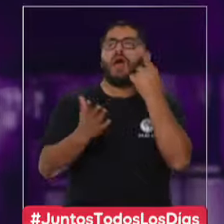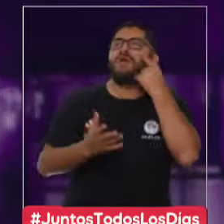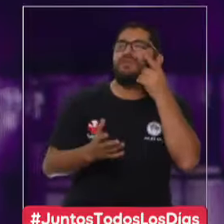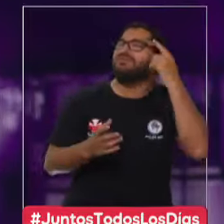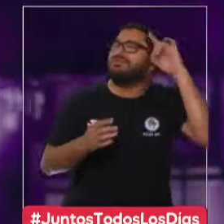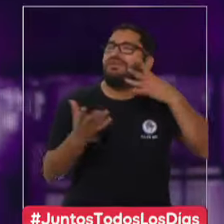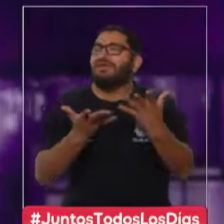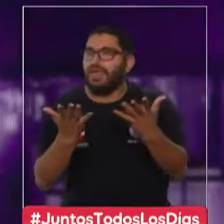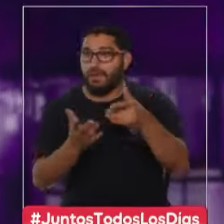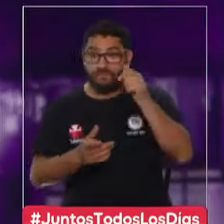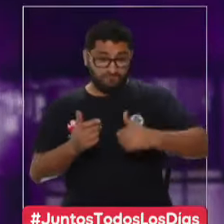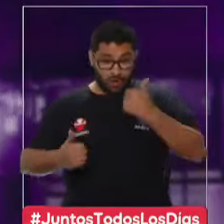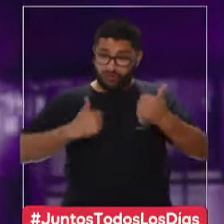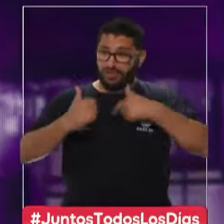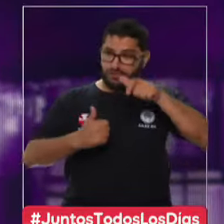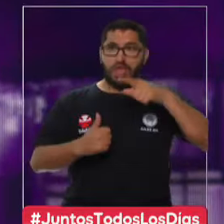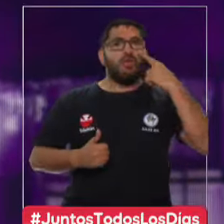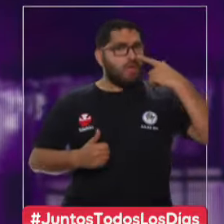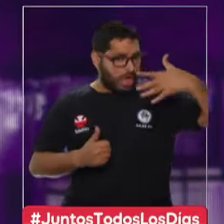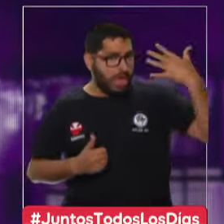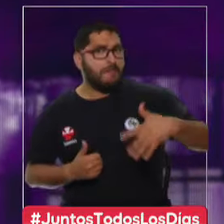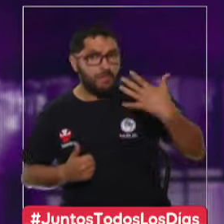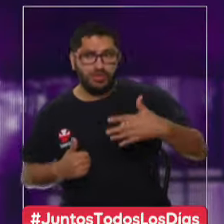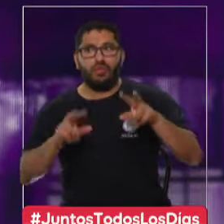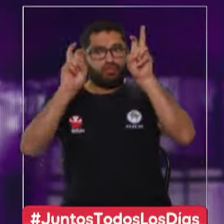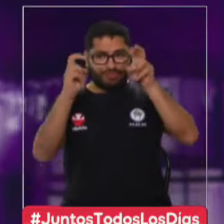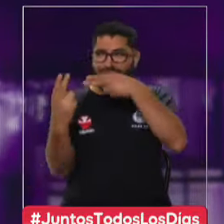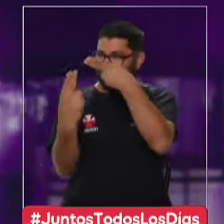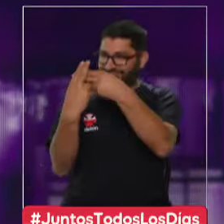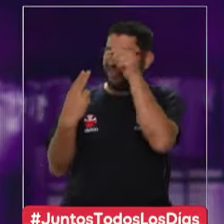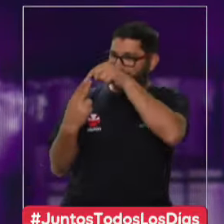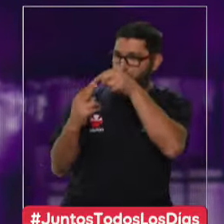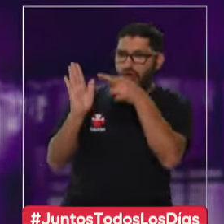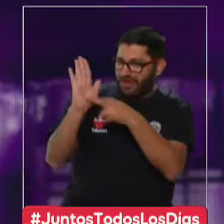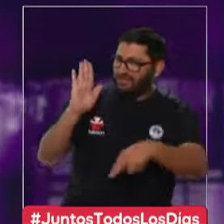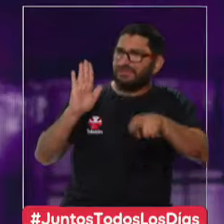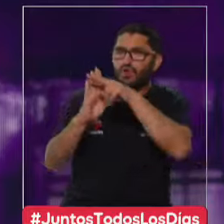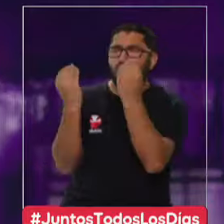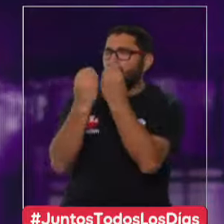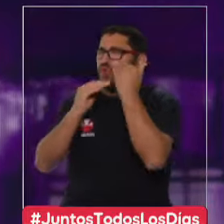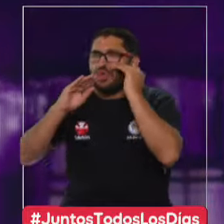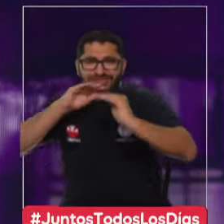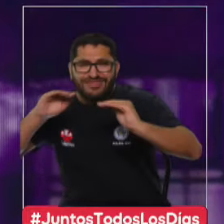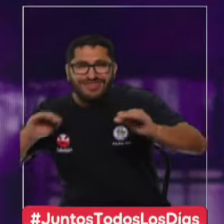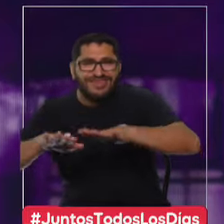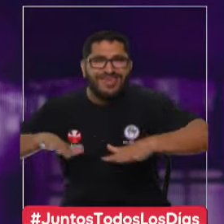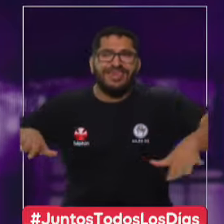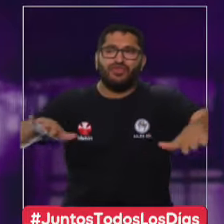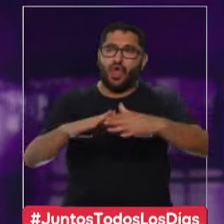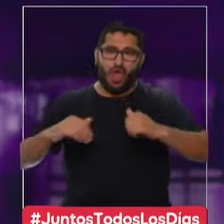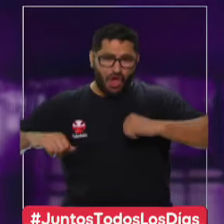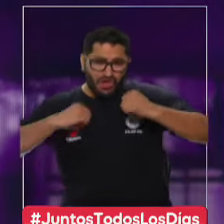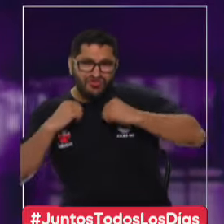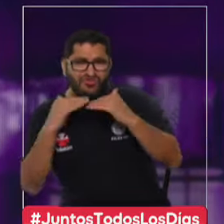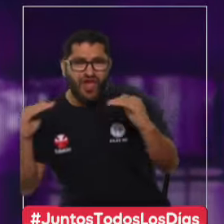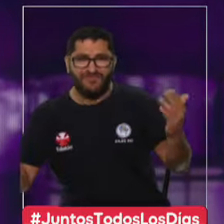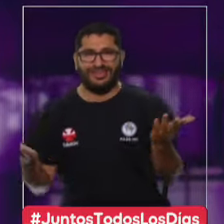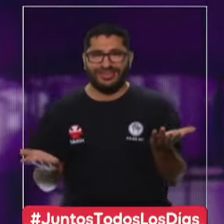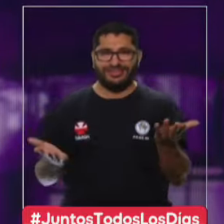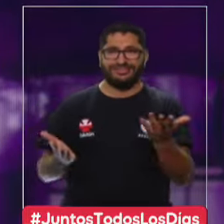Los voluntarios han sido fundamentales en la causa de la Teletón, en la rehabilitación de tantos niños, niñas y jóvenes. Y